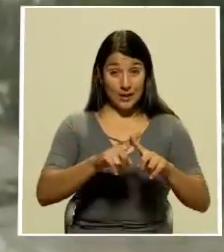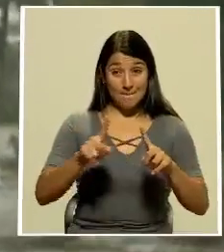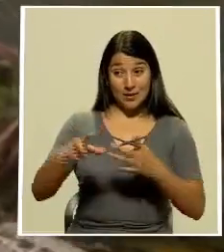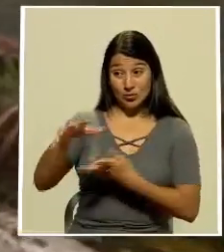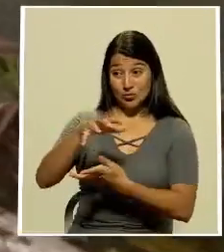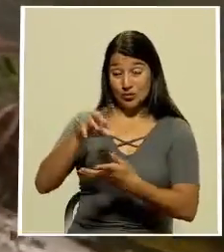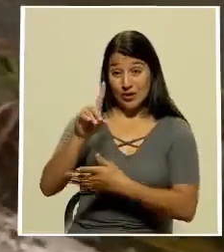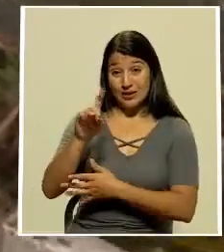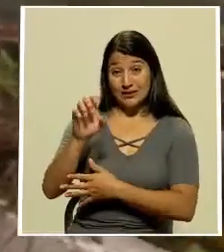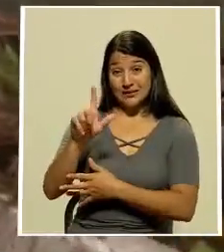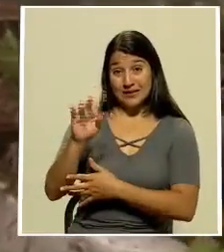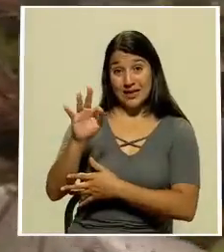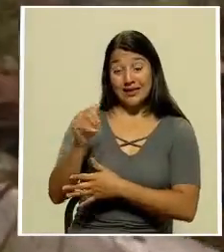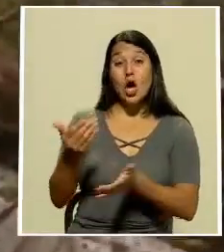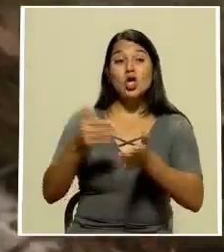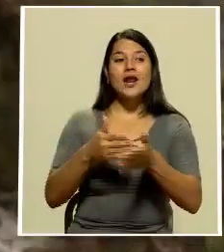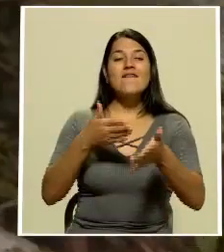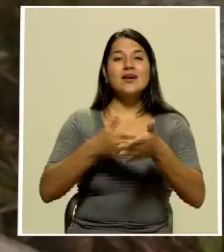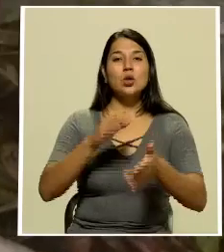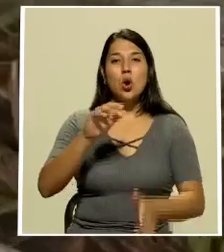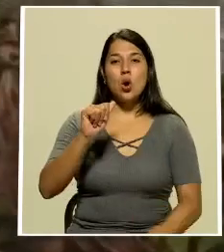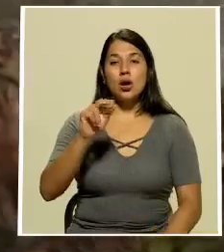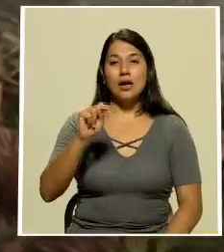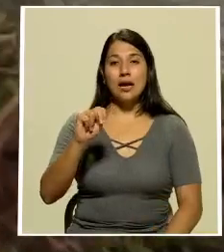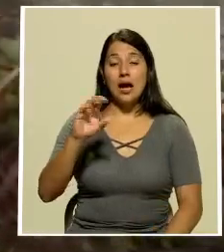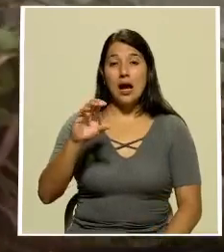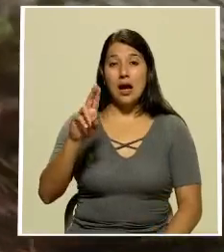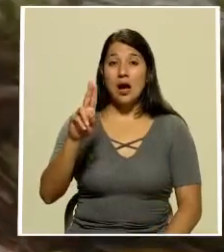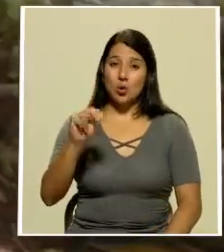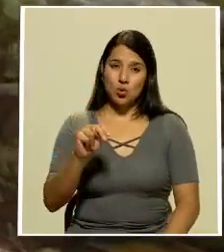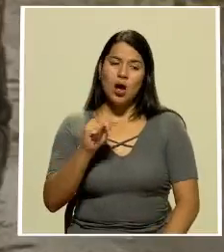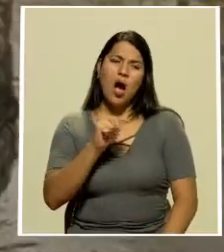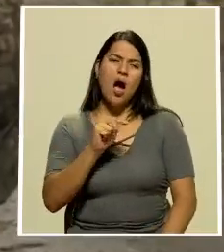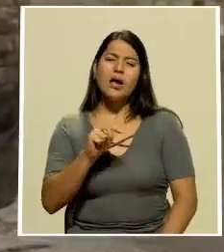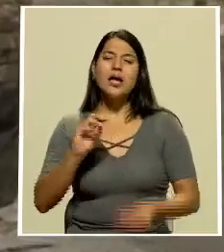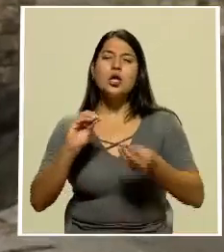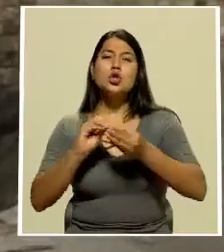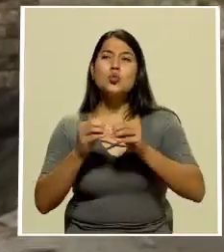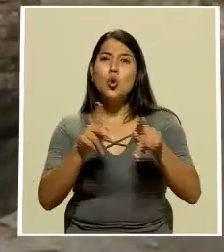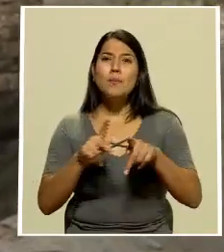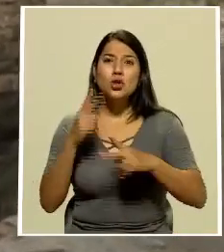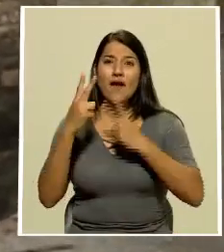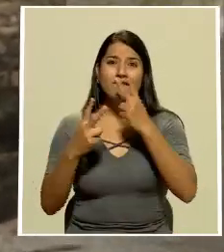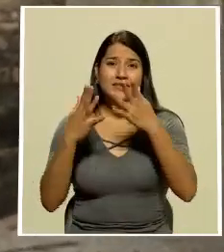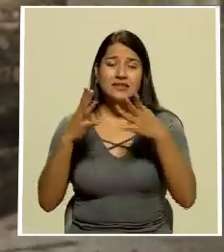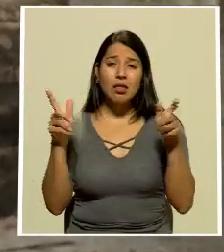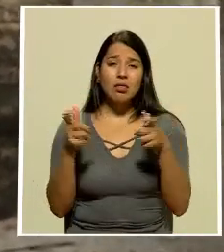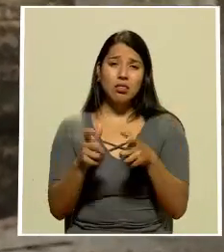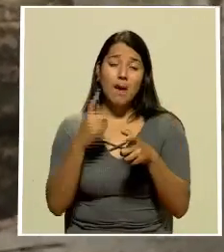a la economía de Cancún, que ha visto caer de manera dramática la llegada de visitantes a raíz de la pandemia de